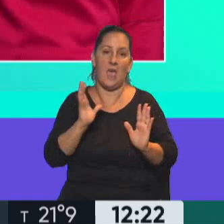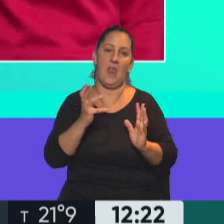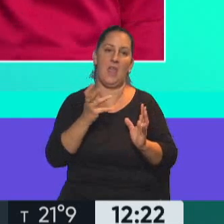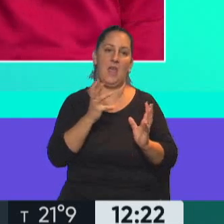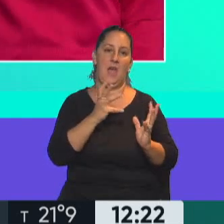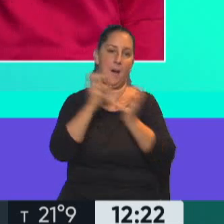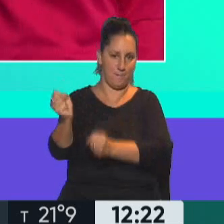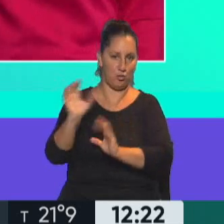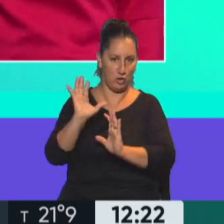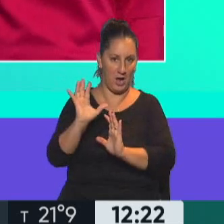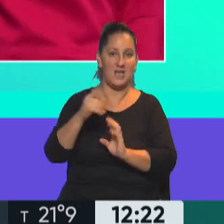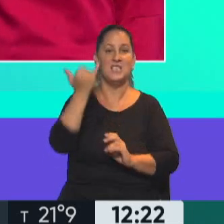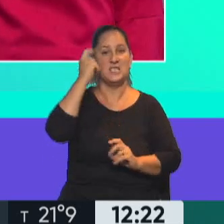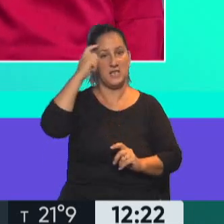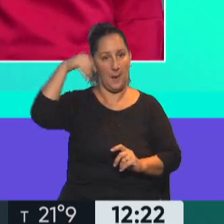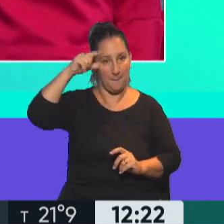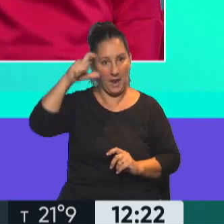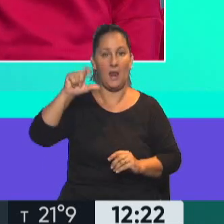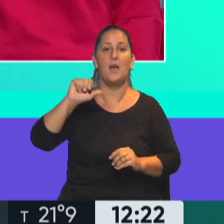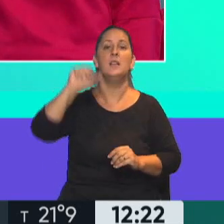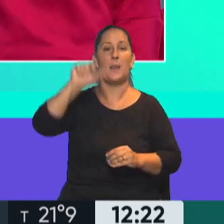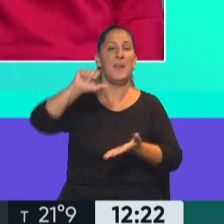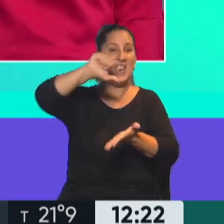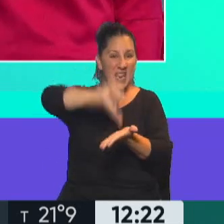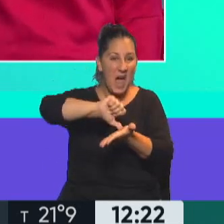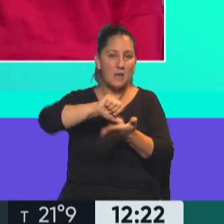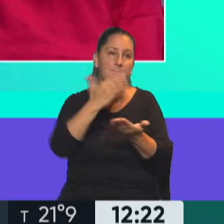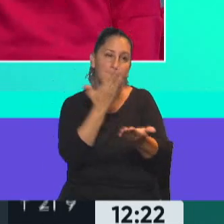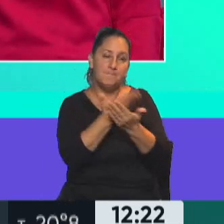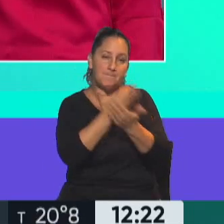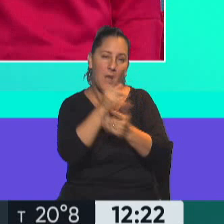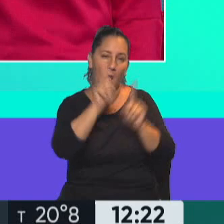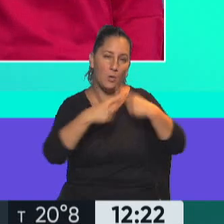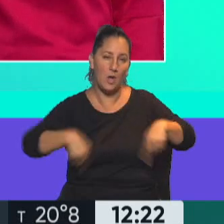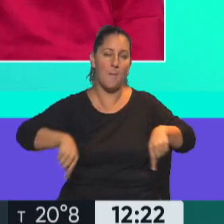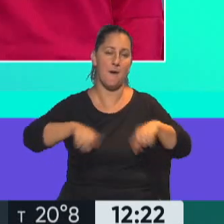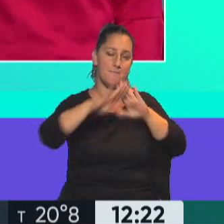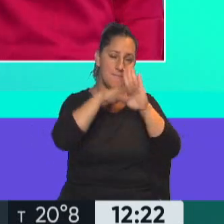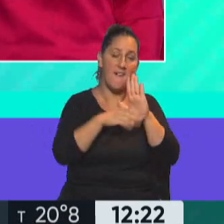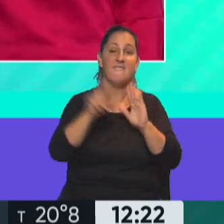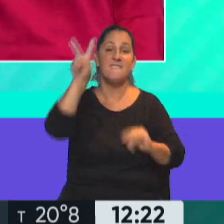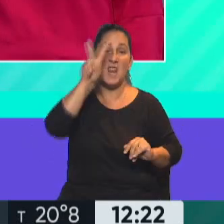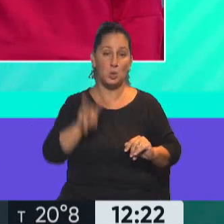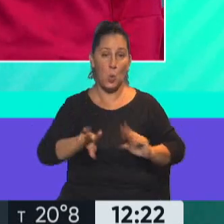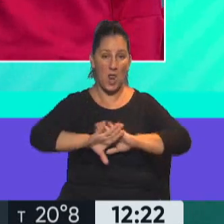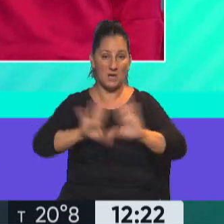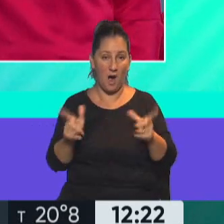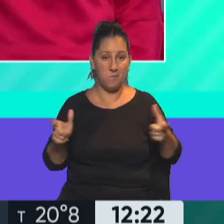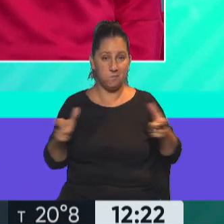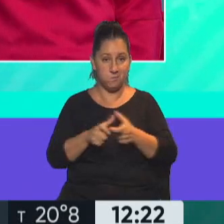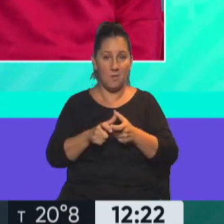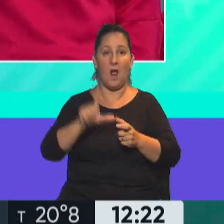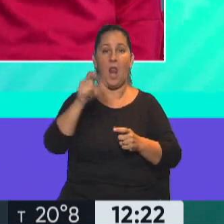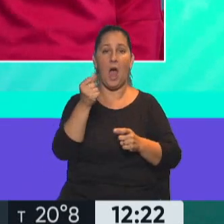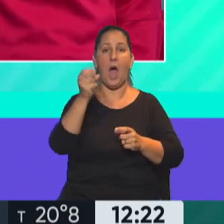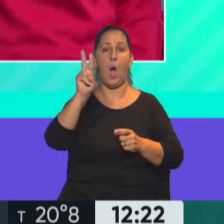la guerra en Yemen. Irak también está planteando algunas cuestiones. Venezuela se reunió con el canciller